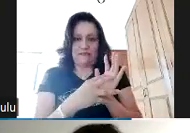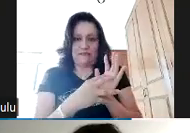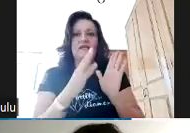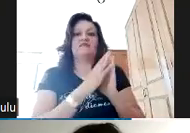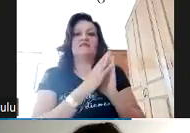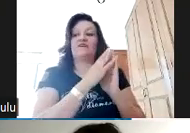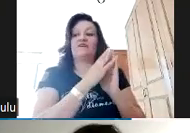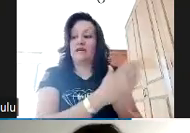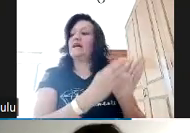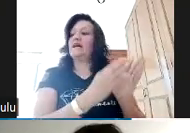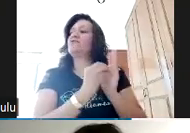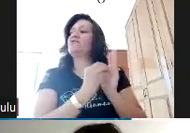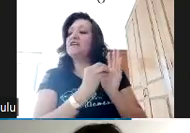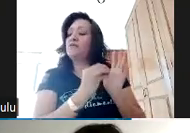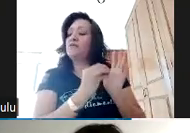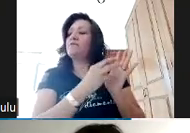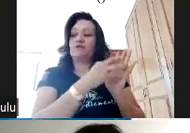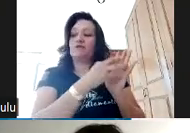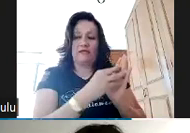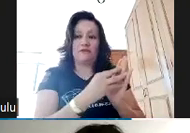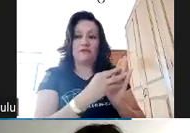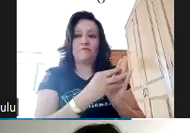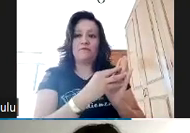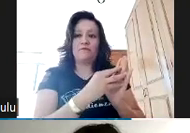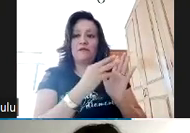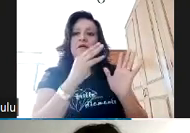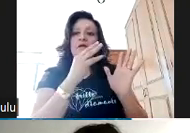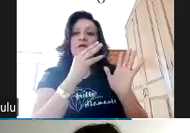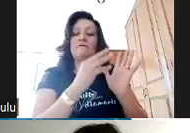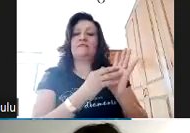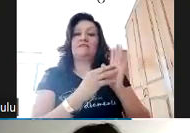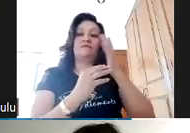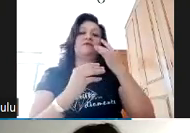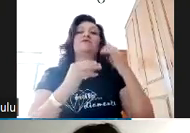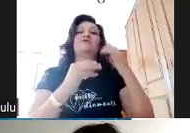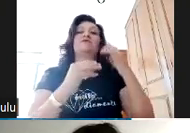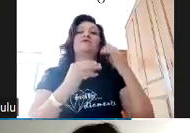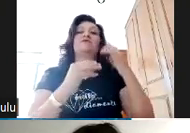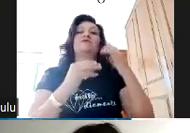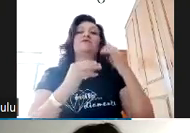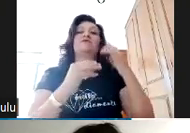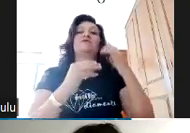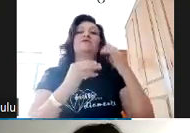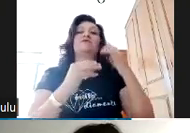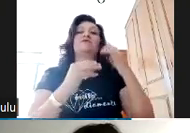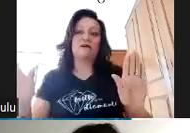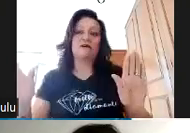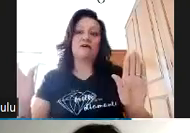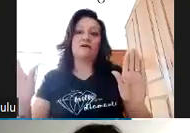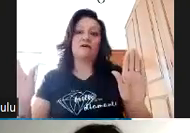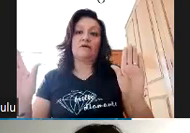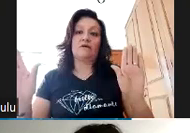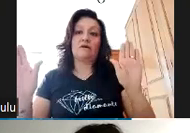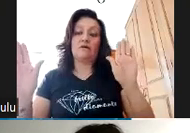sepas identificar a tu poder prospecto debes de decir Bueno tengo un erizo tengo una ballena tengo